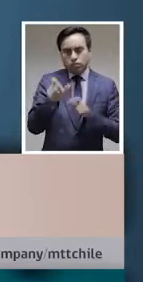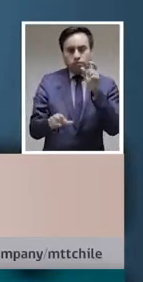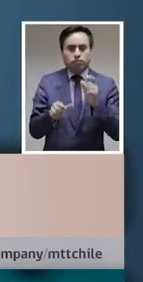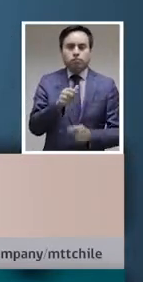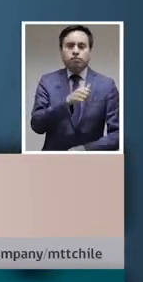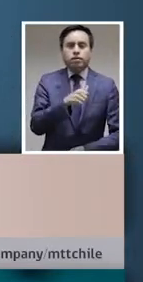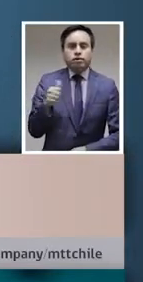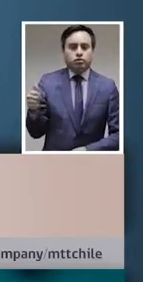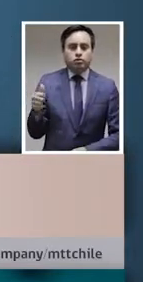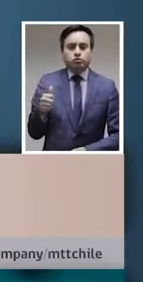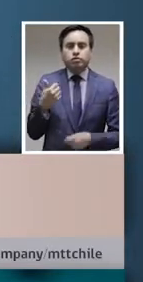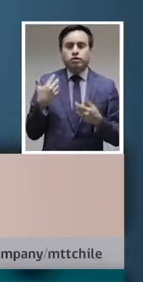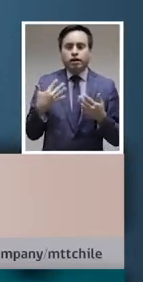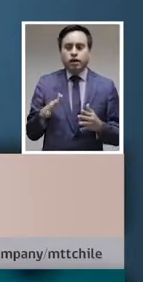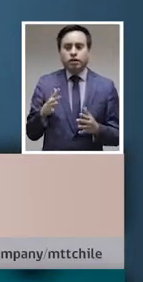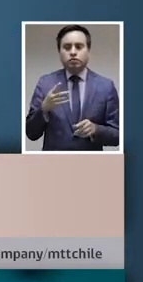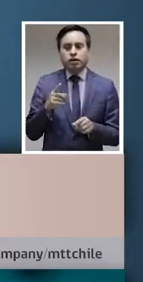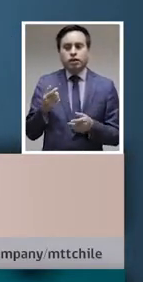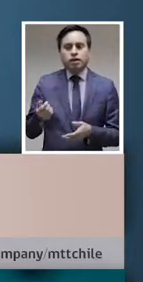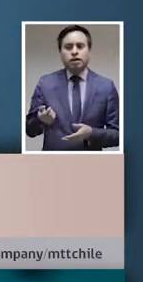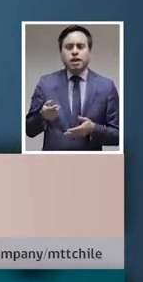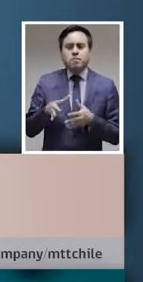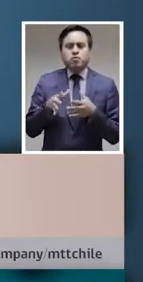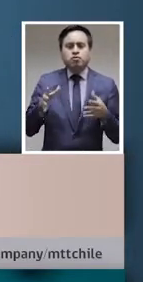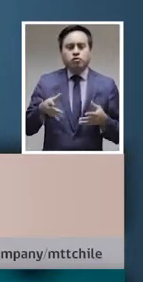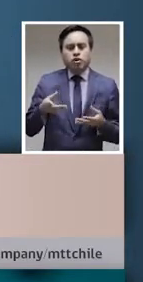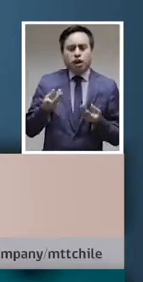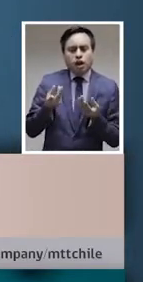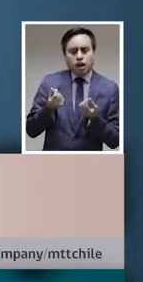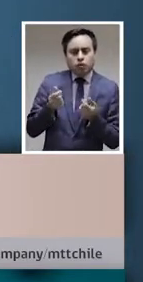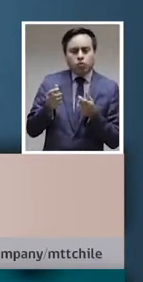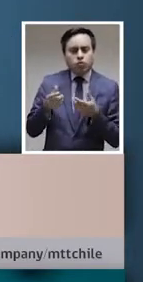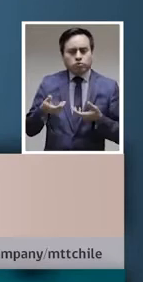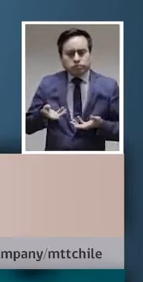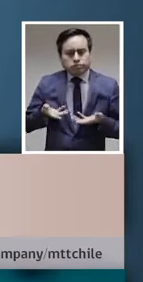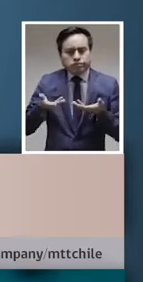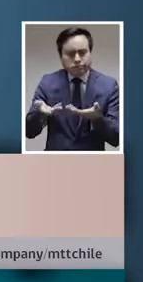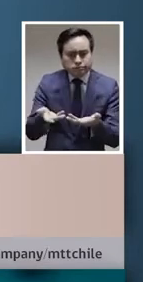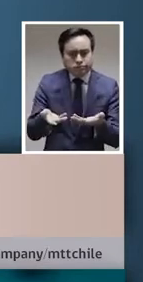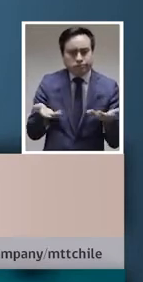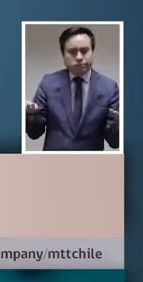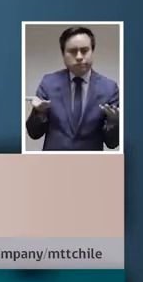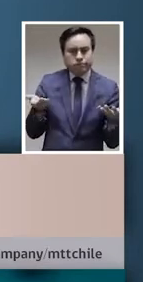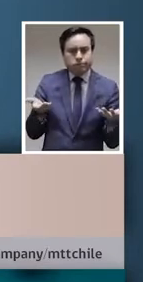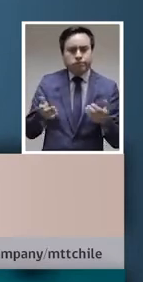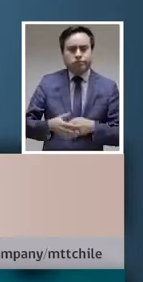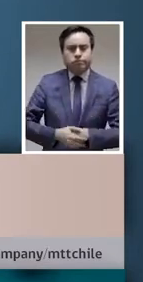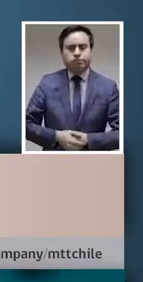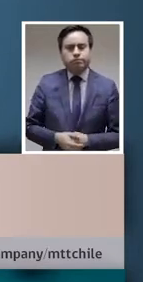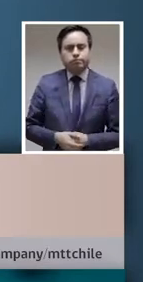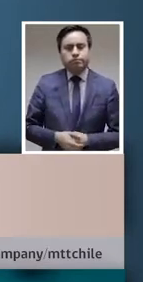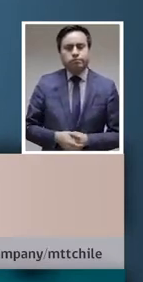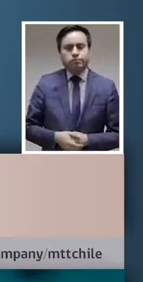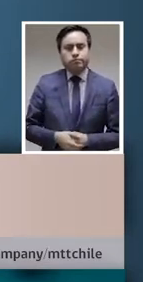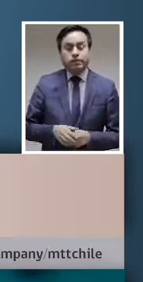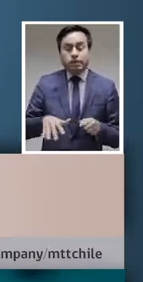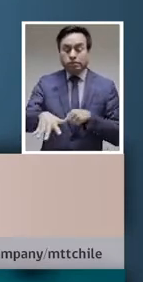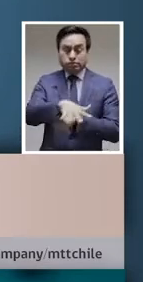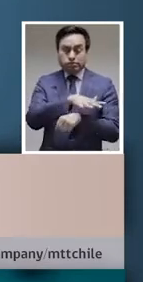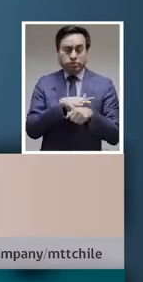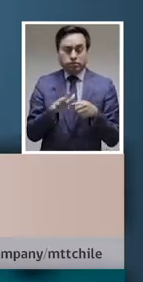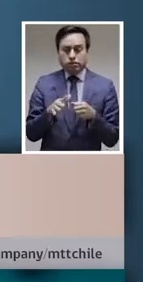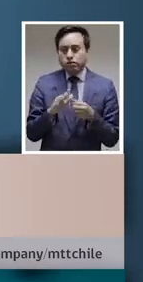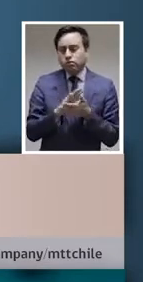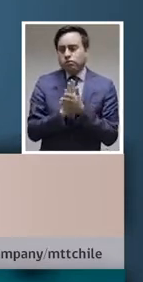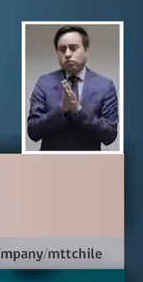todos y se han tenido que destinar grandes recursos para la contingencia